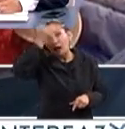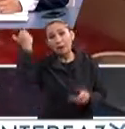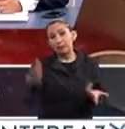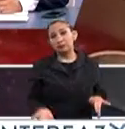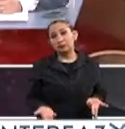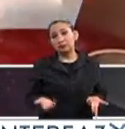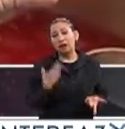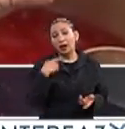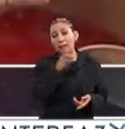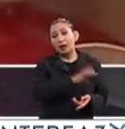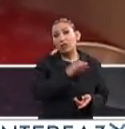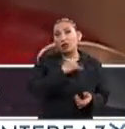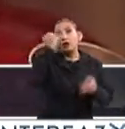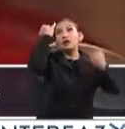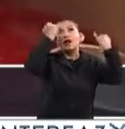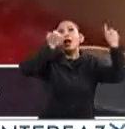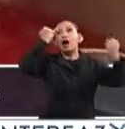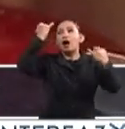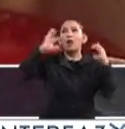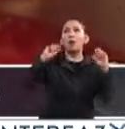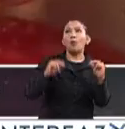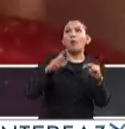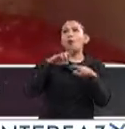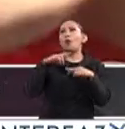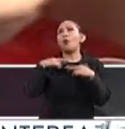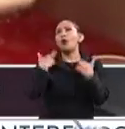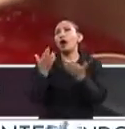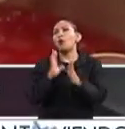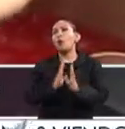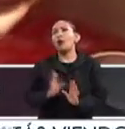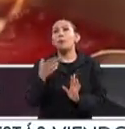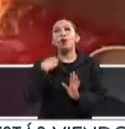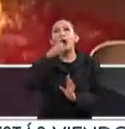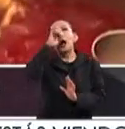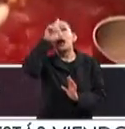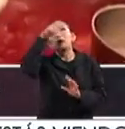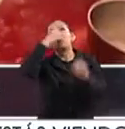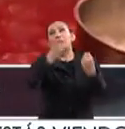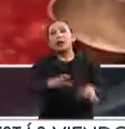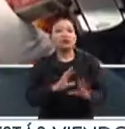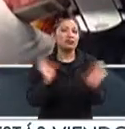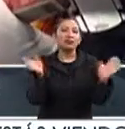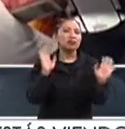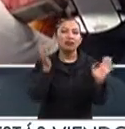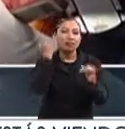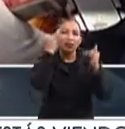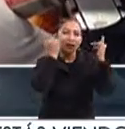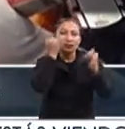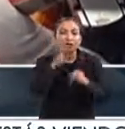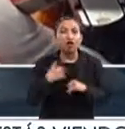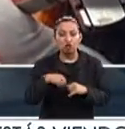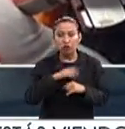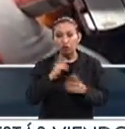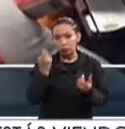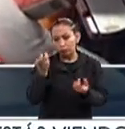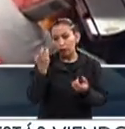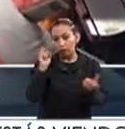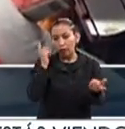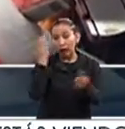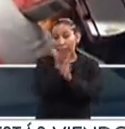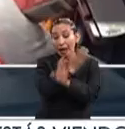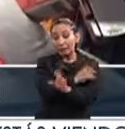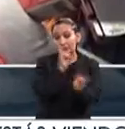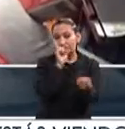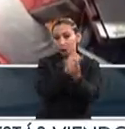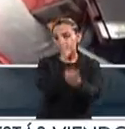de esos mitos que existen. Por eso la importancia de estas pláticas, ¿no? Nosotros ofrecemos pláticas